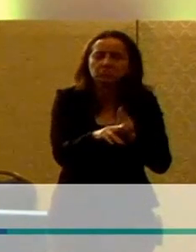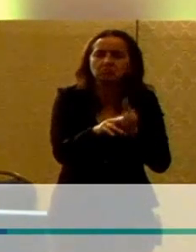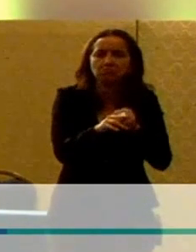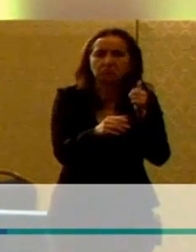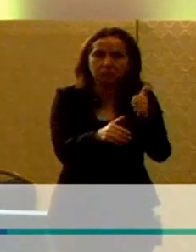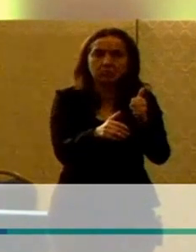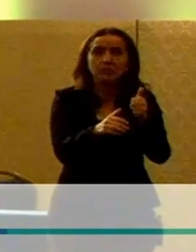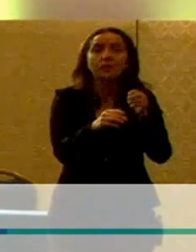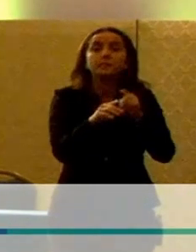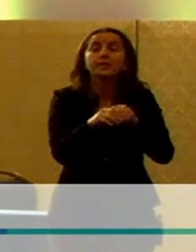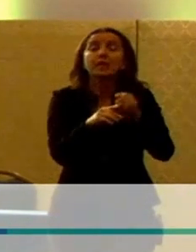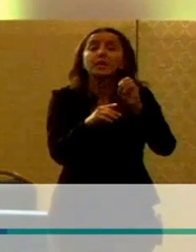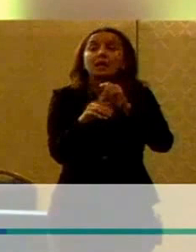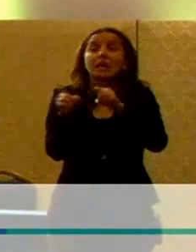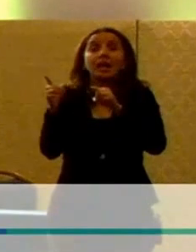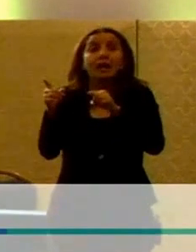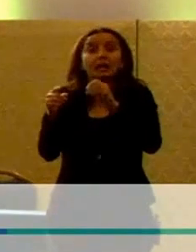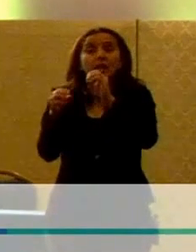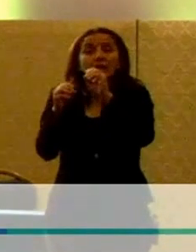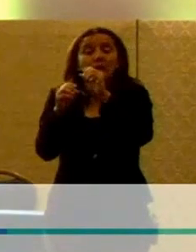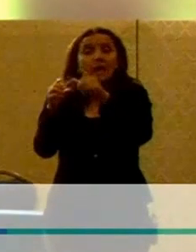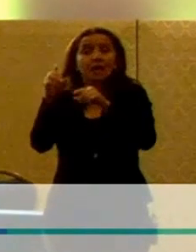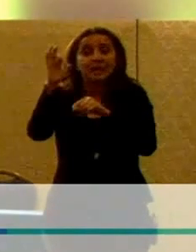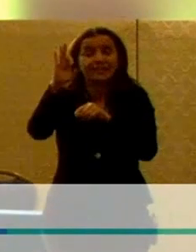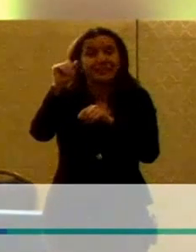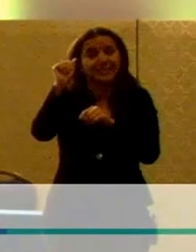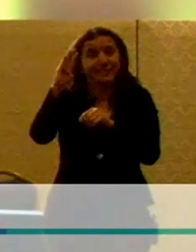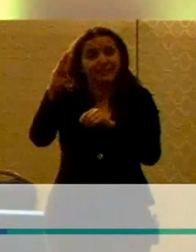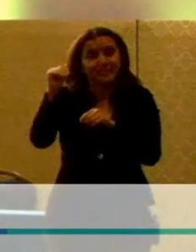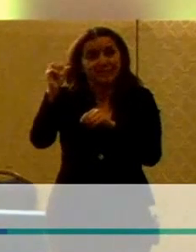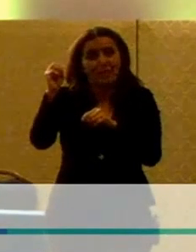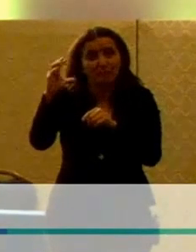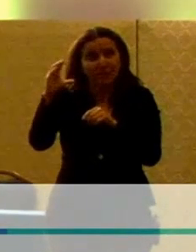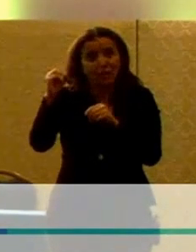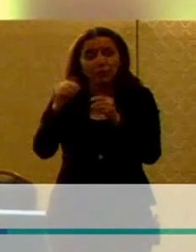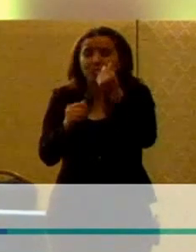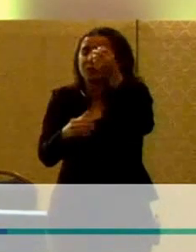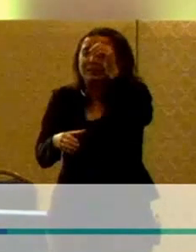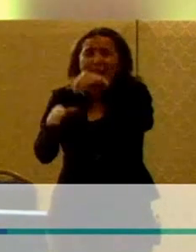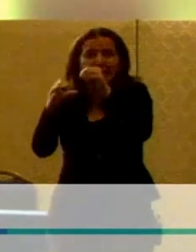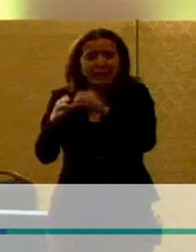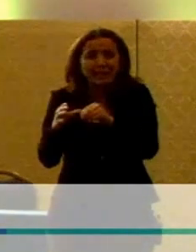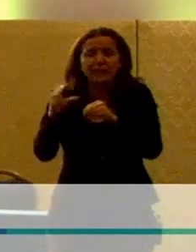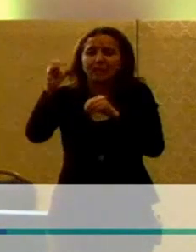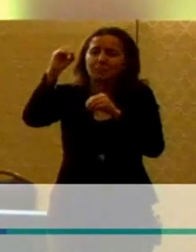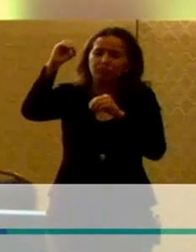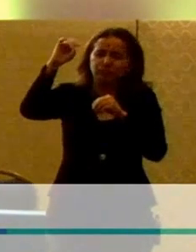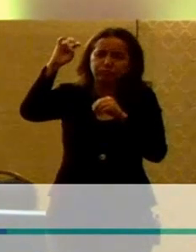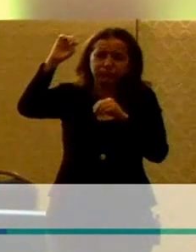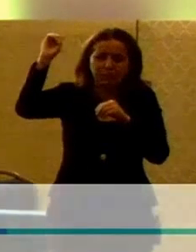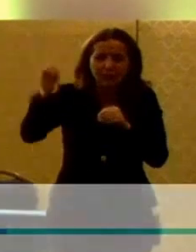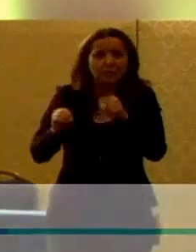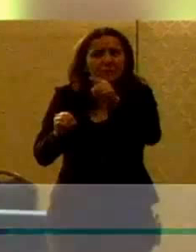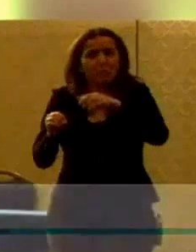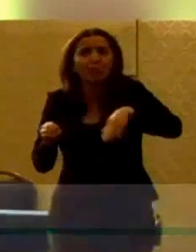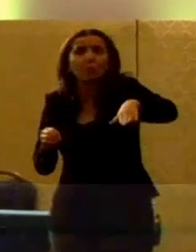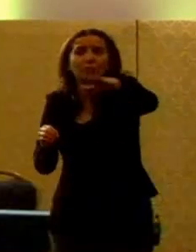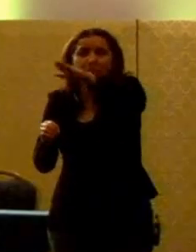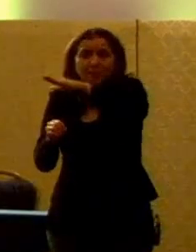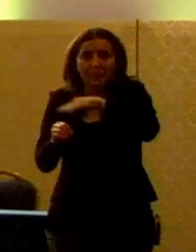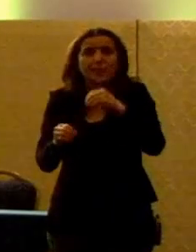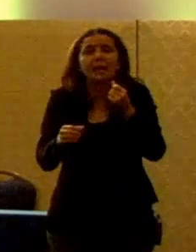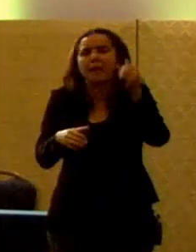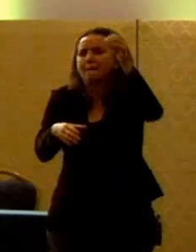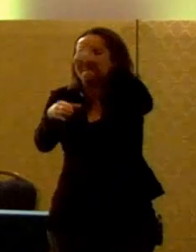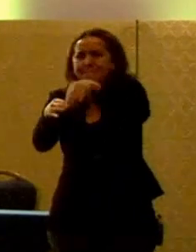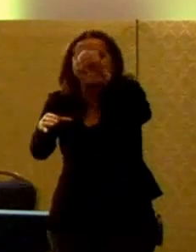del 7% que les decía de Tabasco, resaltaba yo ya el tema de que un sector muy favorecido con la inversión de